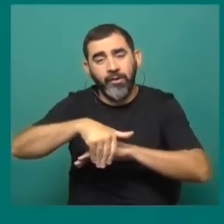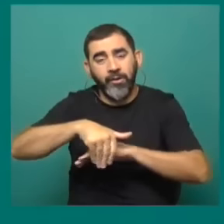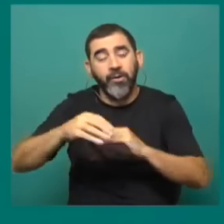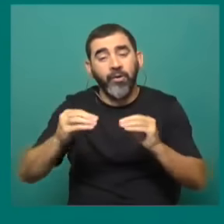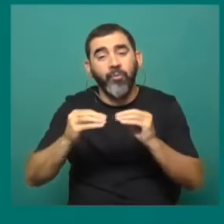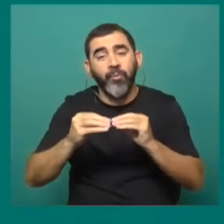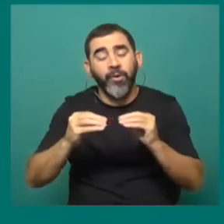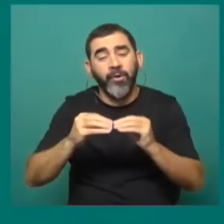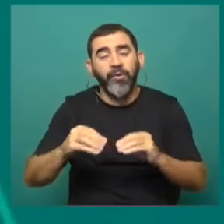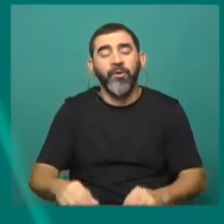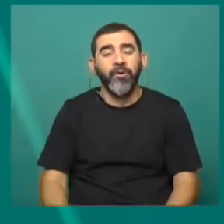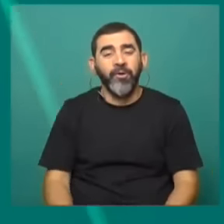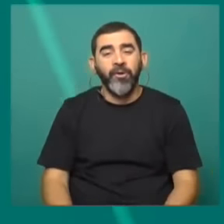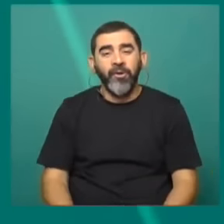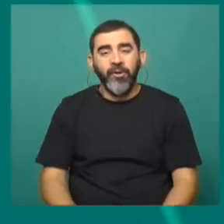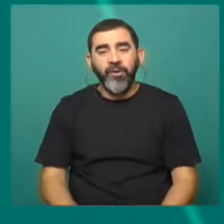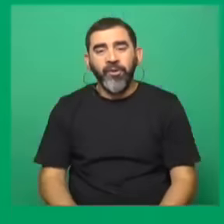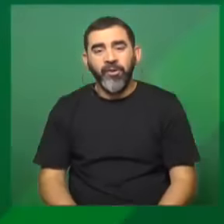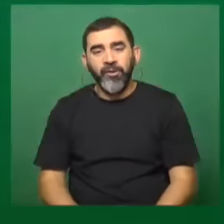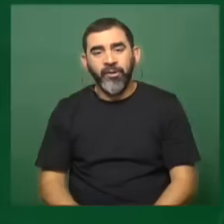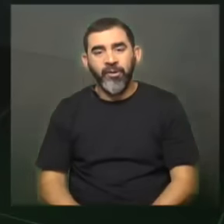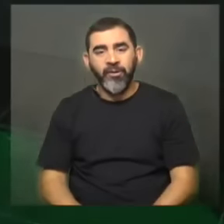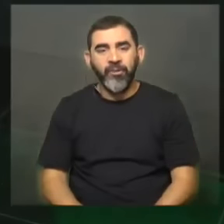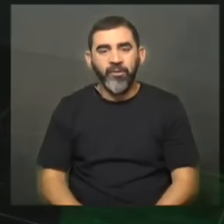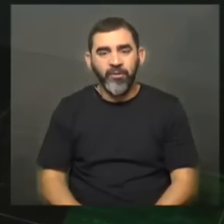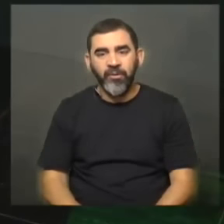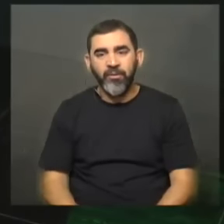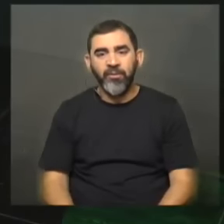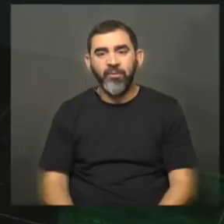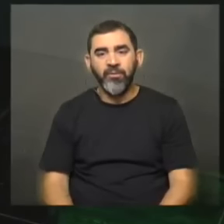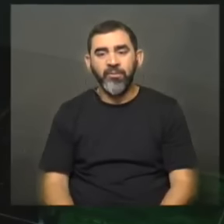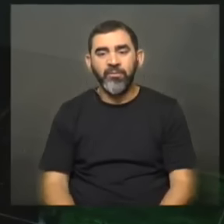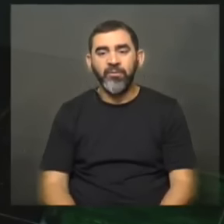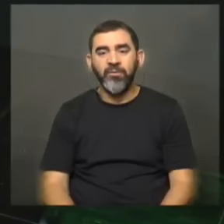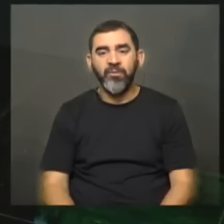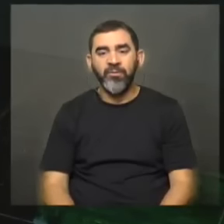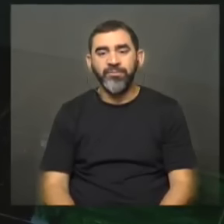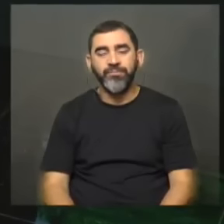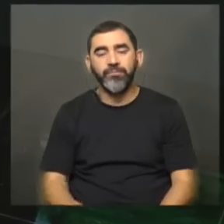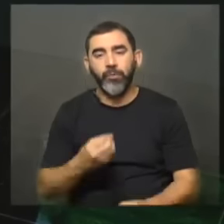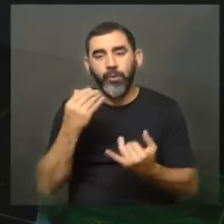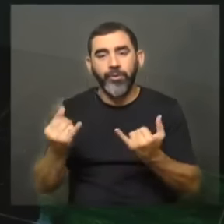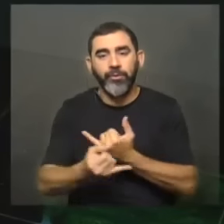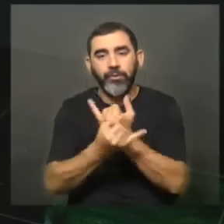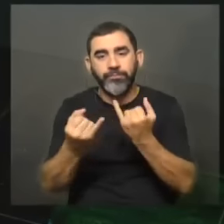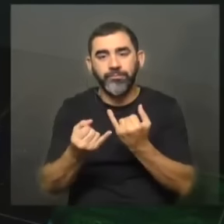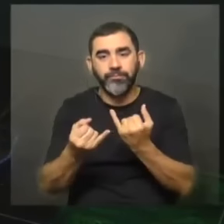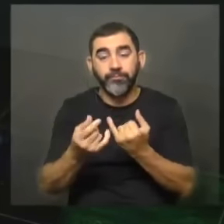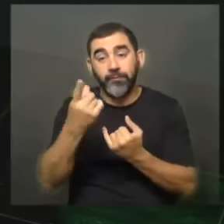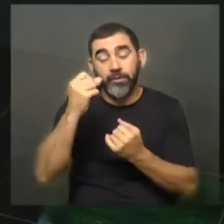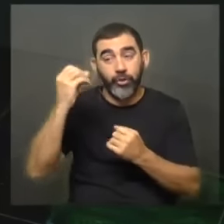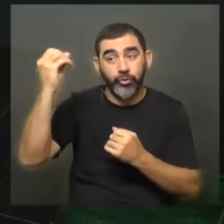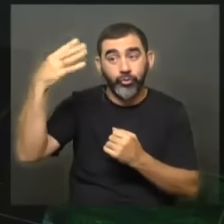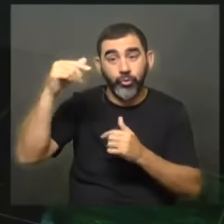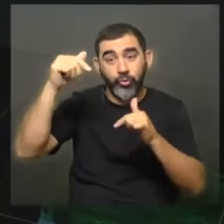Martín Duarte qué tal Martín Buen día Bienvenido Cómo te va josema este 50 y 50 ayer Sol de